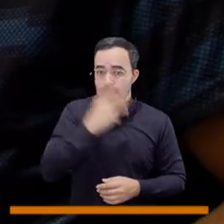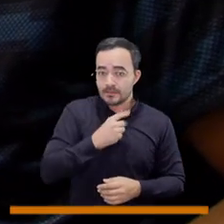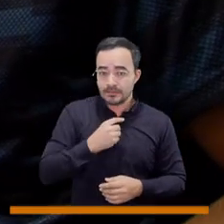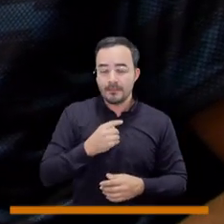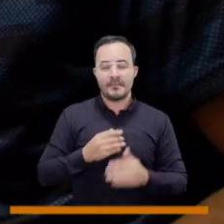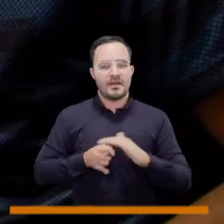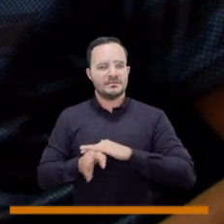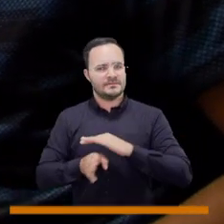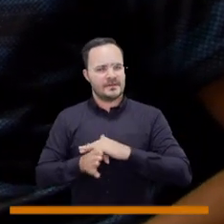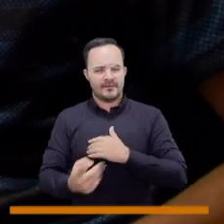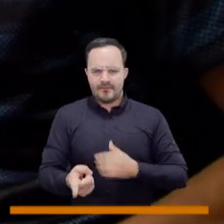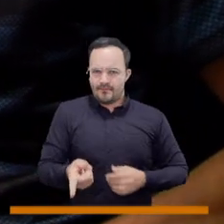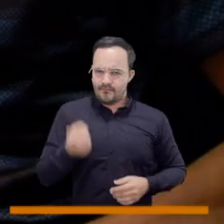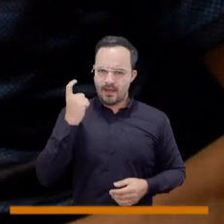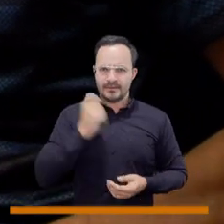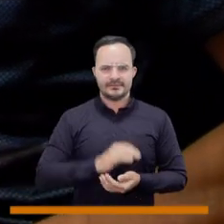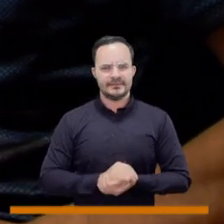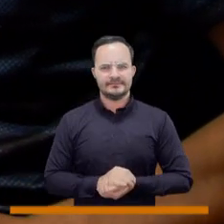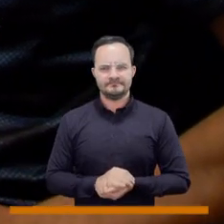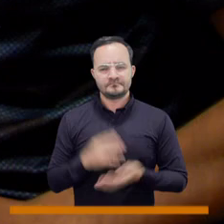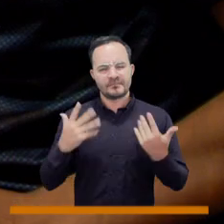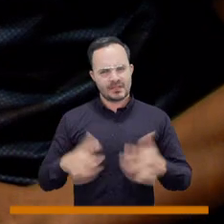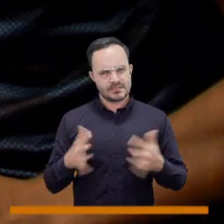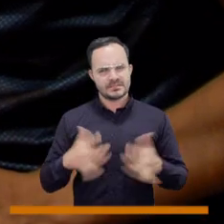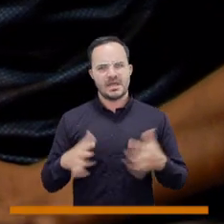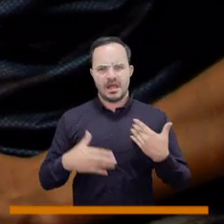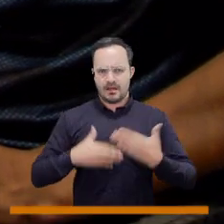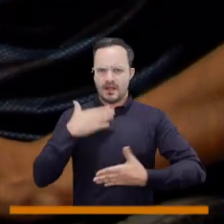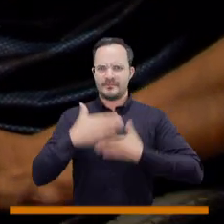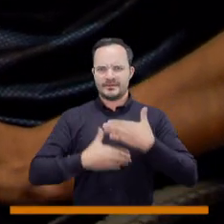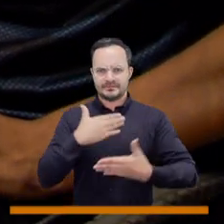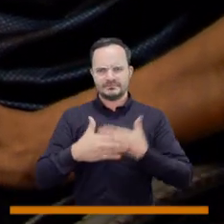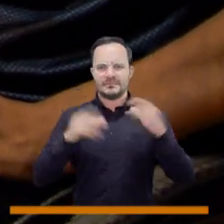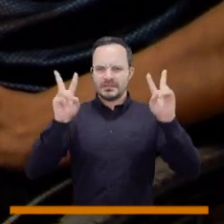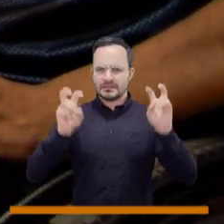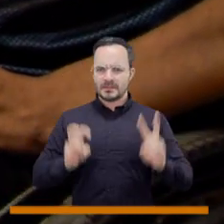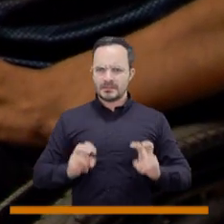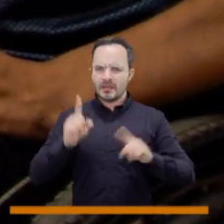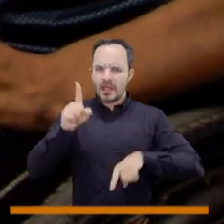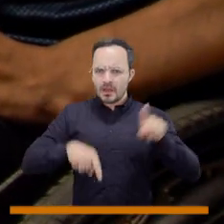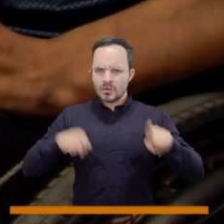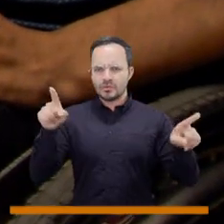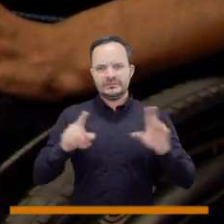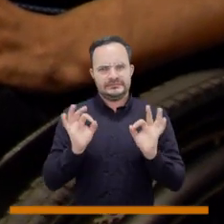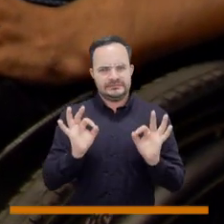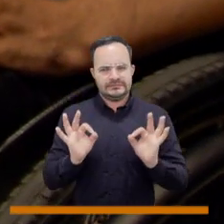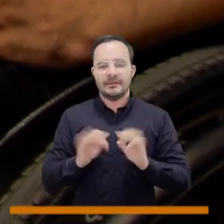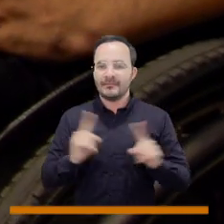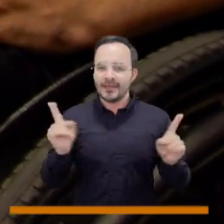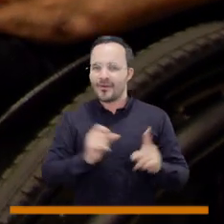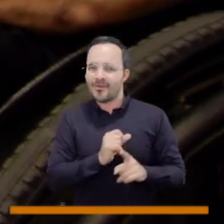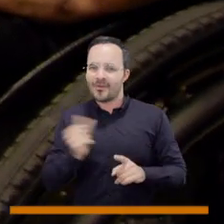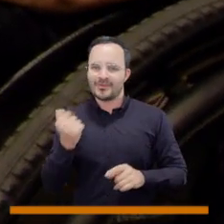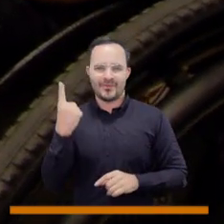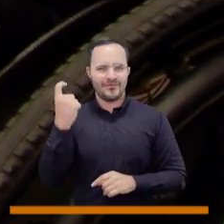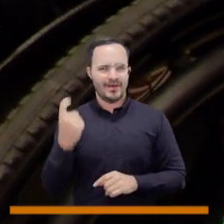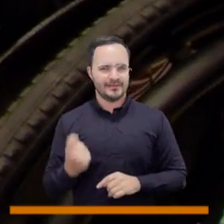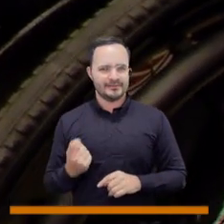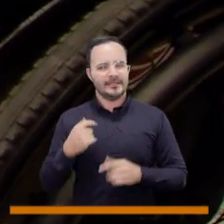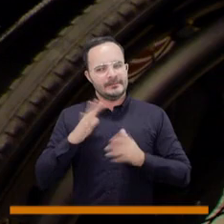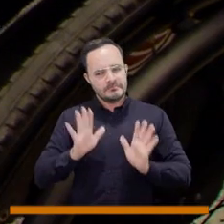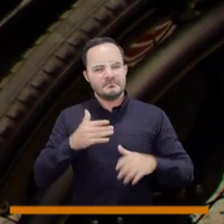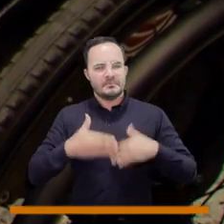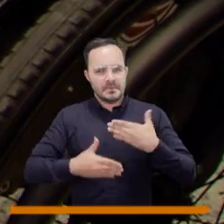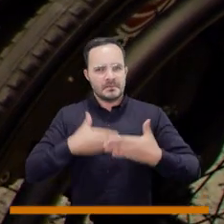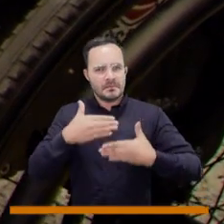pero no es accesible todavía, falta todavía mucho. Se ha hecho algunas cosas, creo que vamos paso a paso, pero quisiéramos